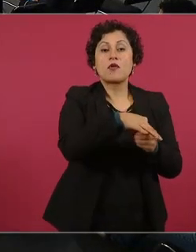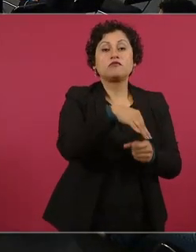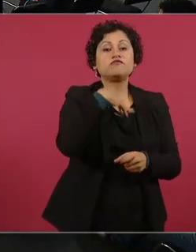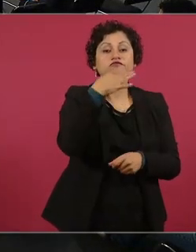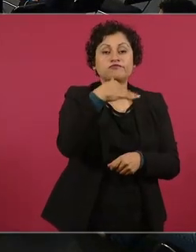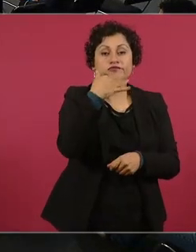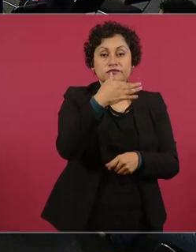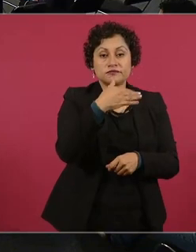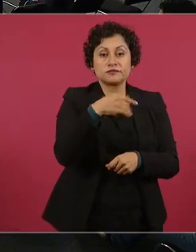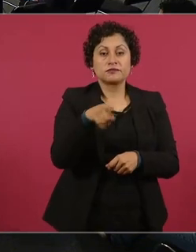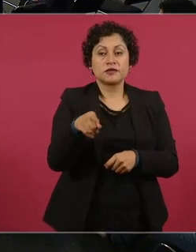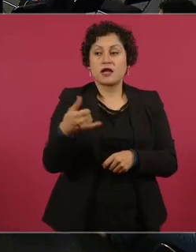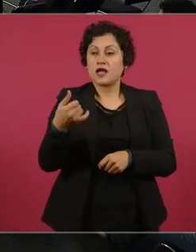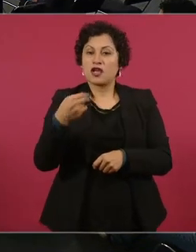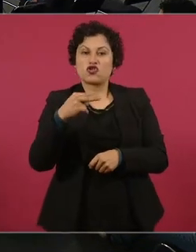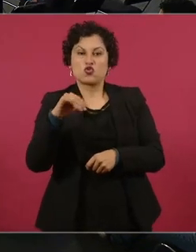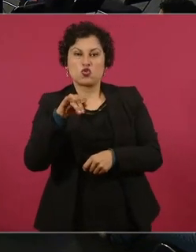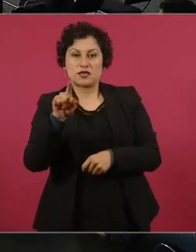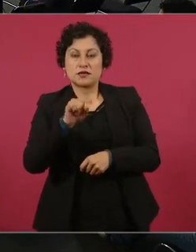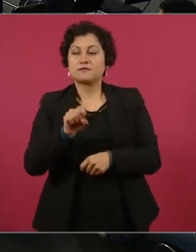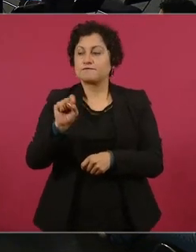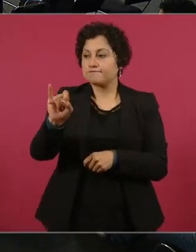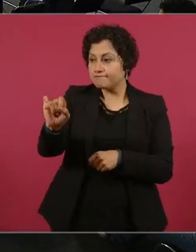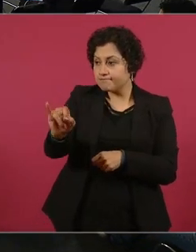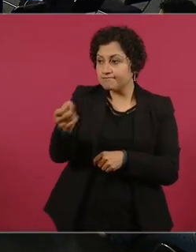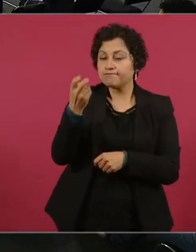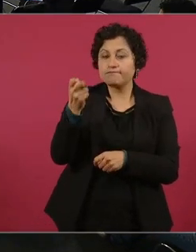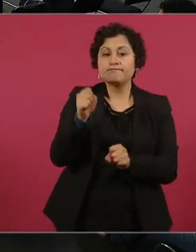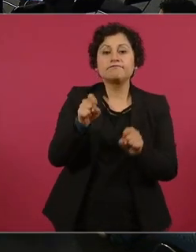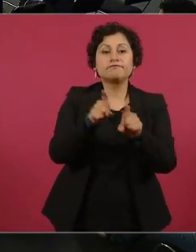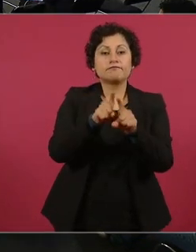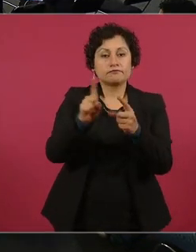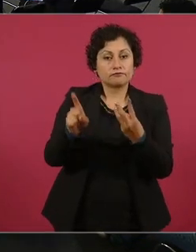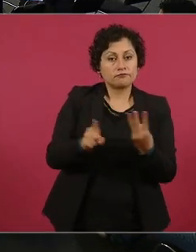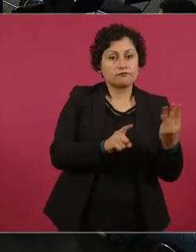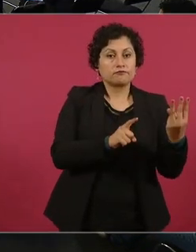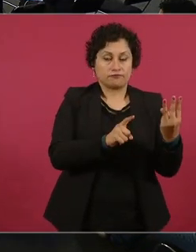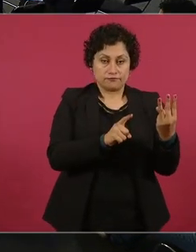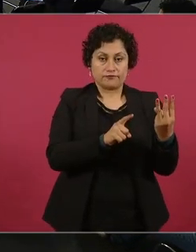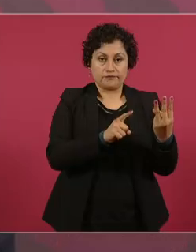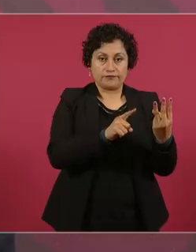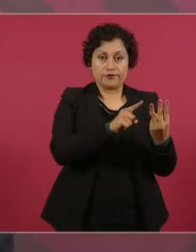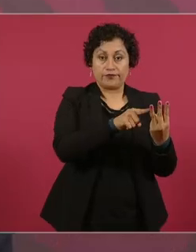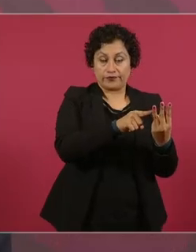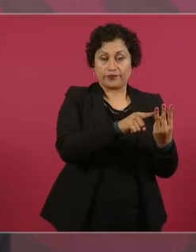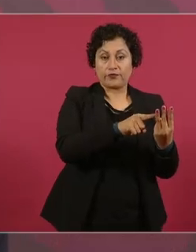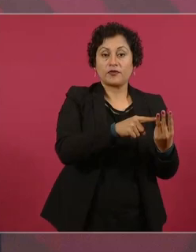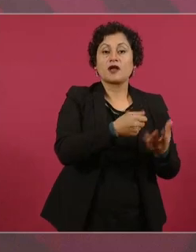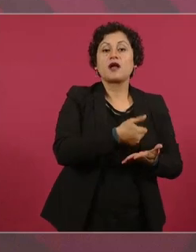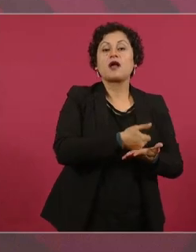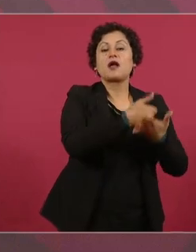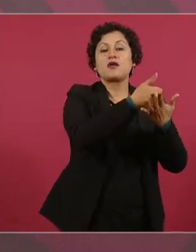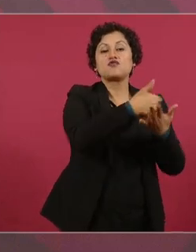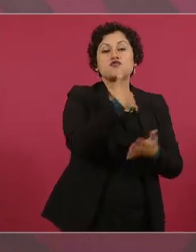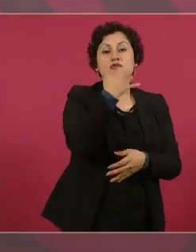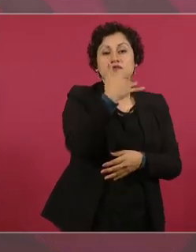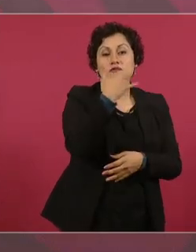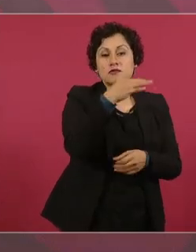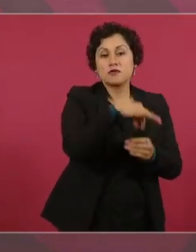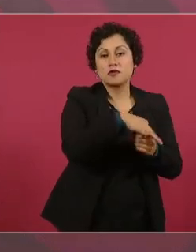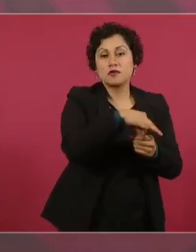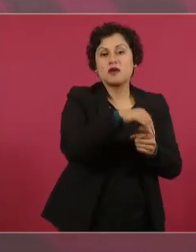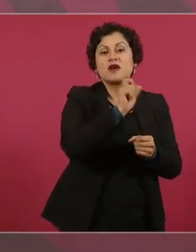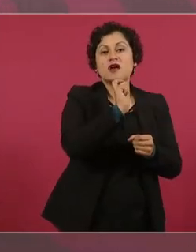a cambio Calderón le entregó la